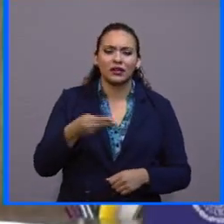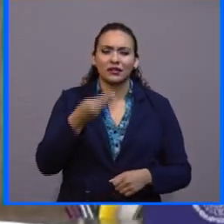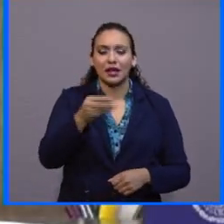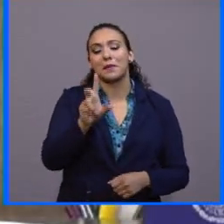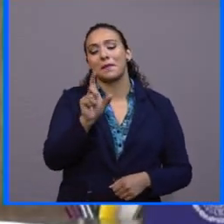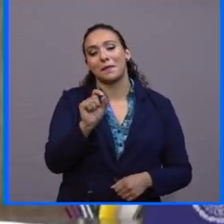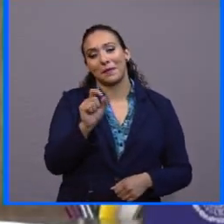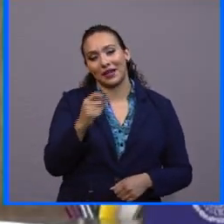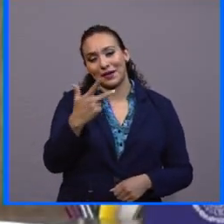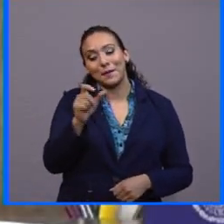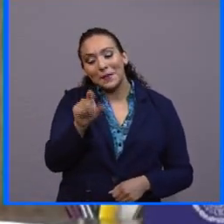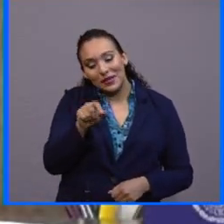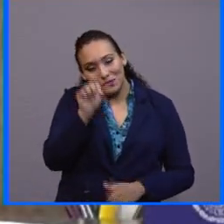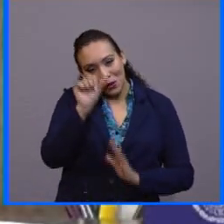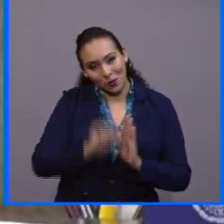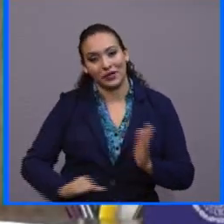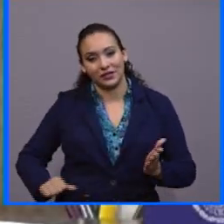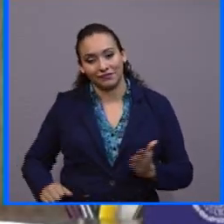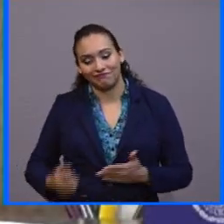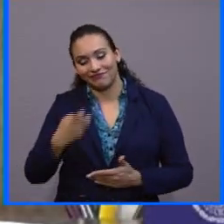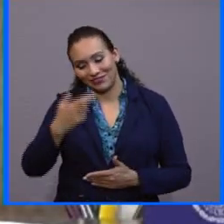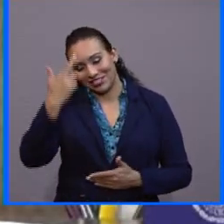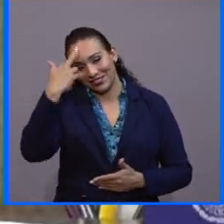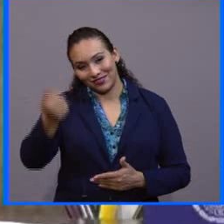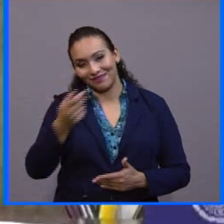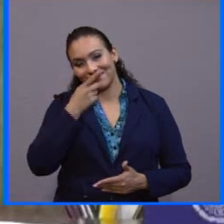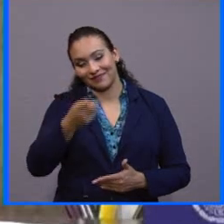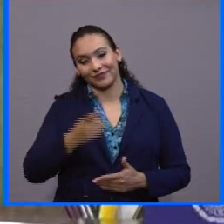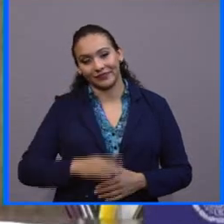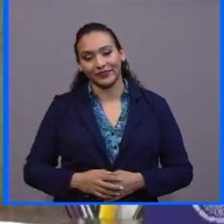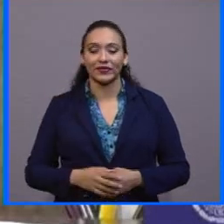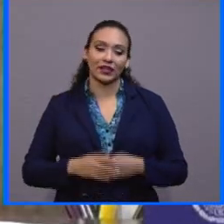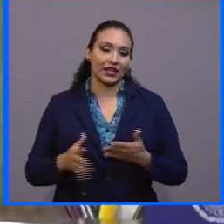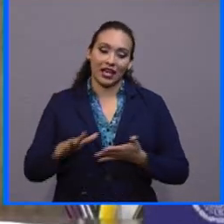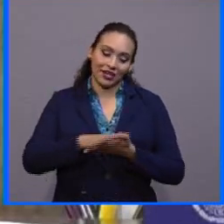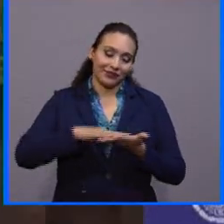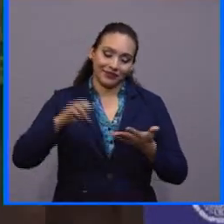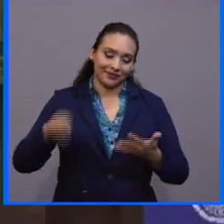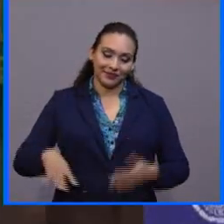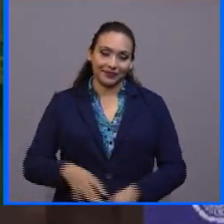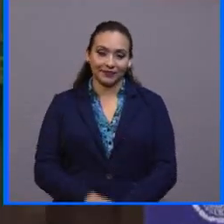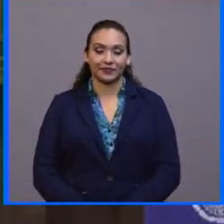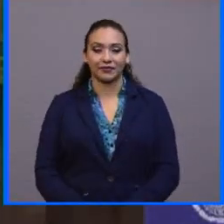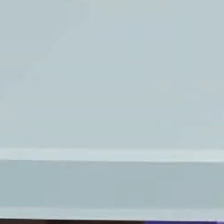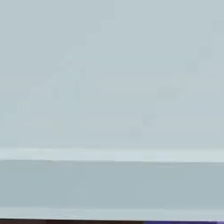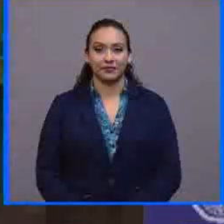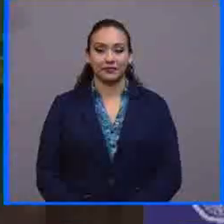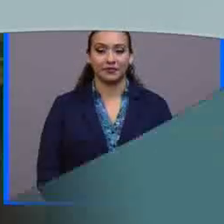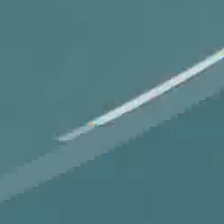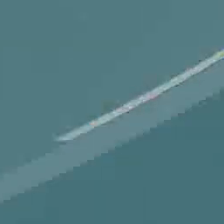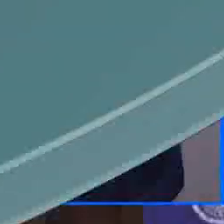28 del mismo mes. Por estas razones fue que la sala determinó desechar la demanda.